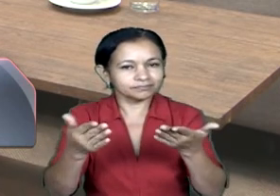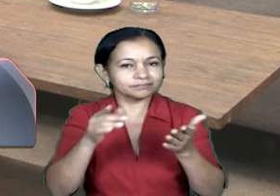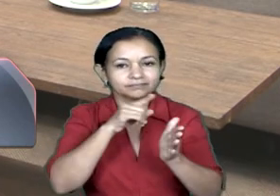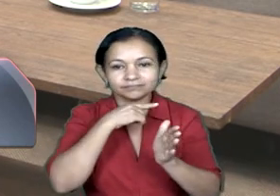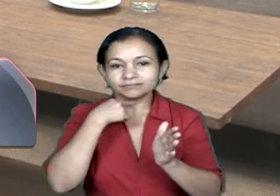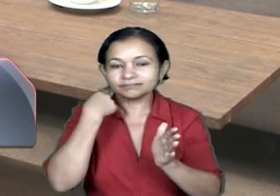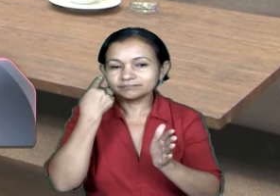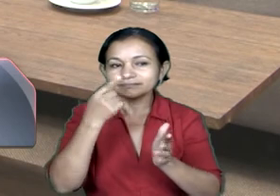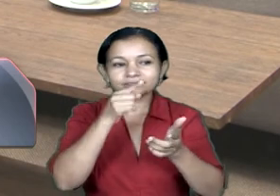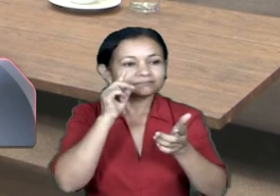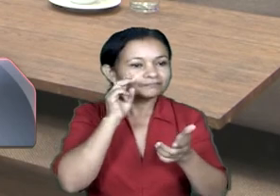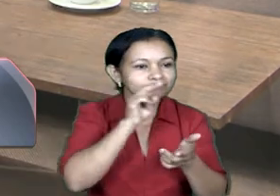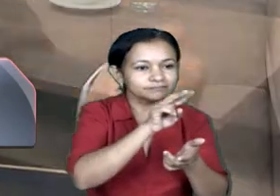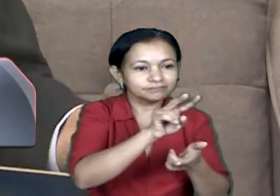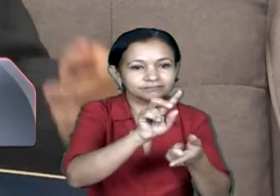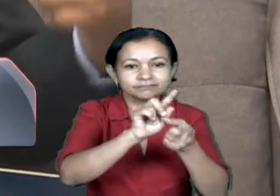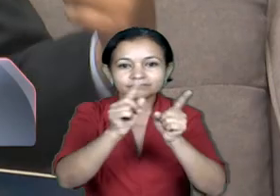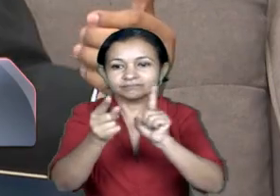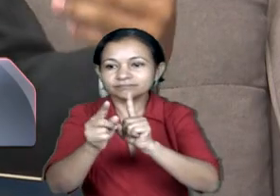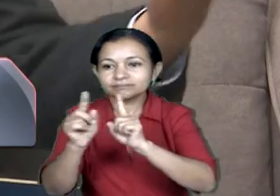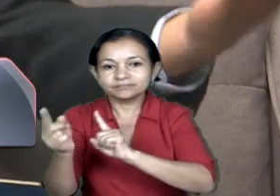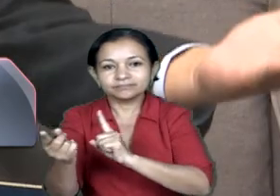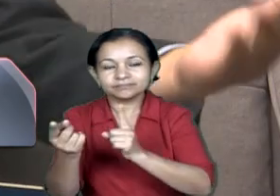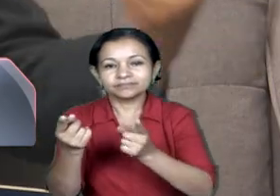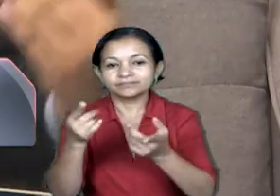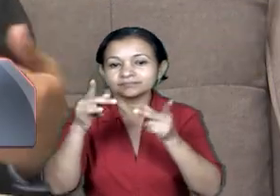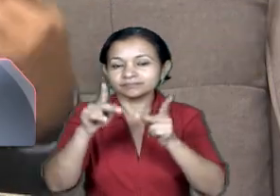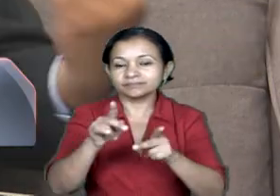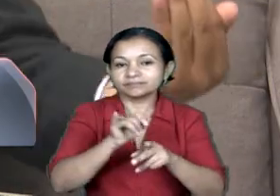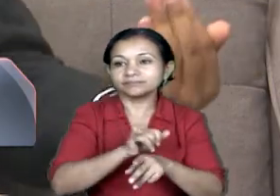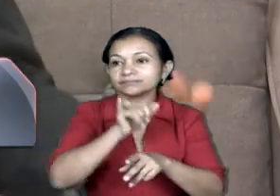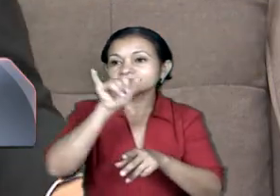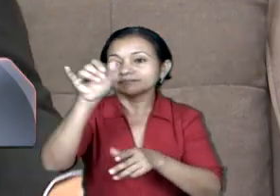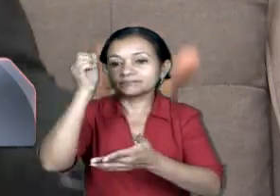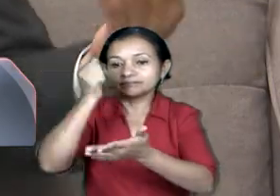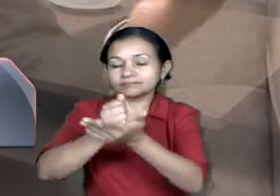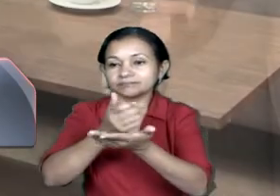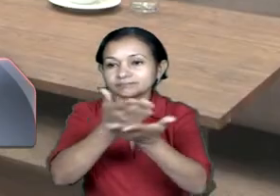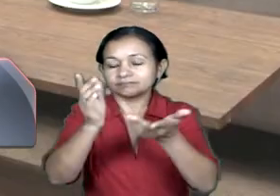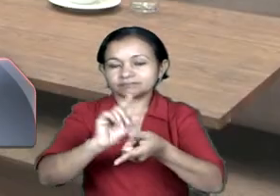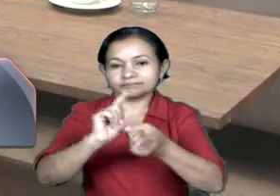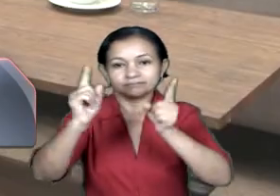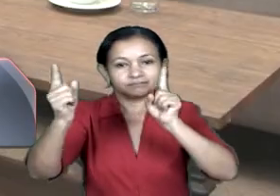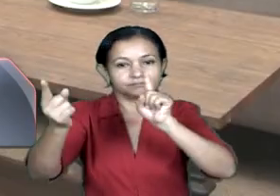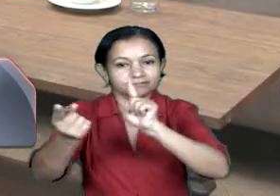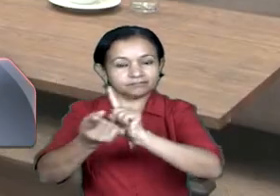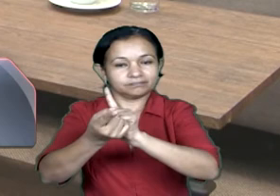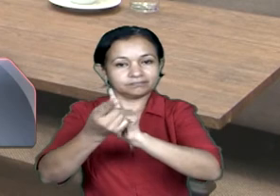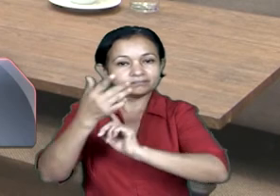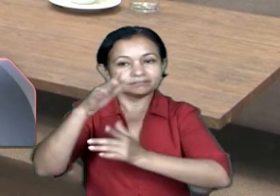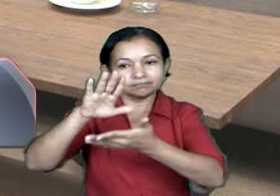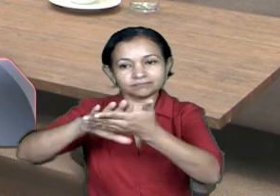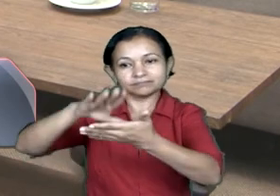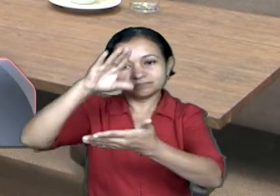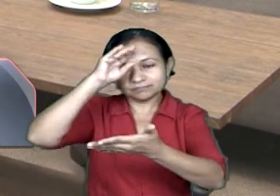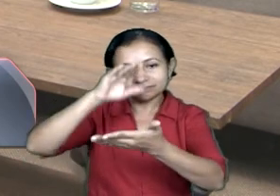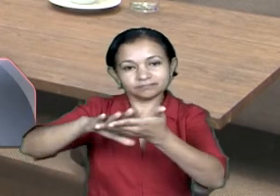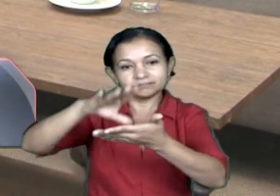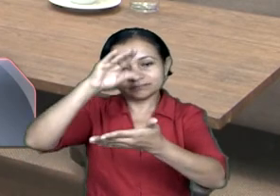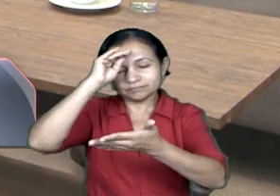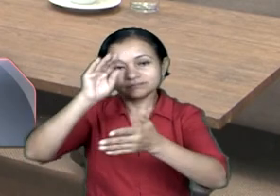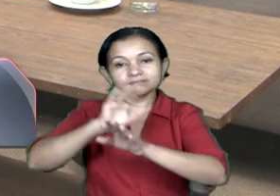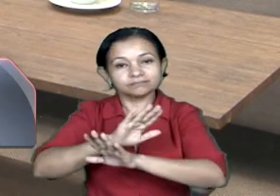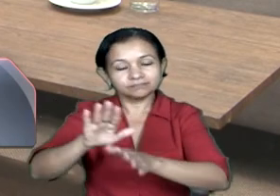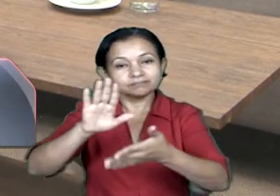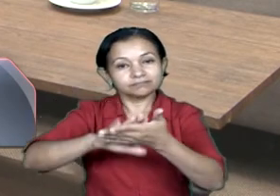sí, vida transformada a partir, por ejemplo, de los becarios que van a su país y así ven cómo es su transformación social se da, sí, a partir de ese conocimiento y esas carreras que reciben. Sí,